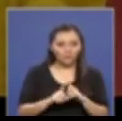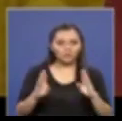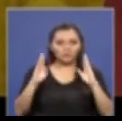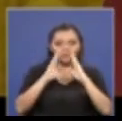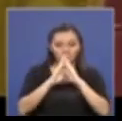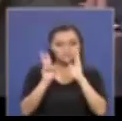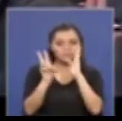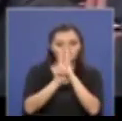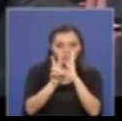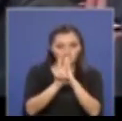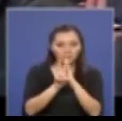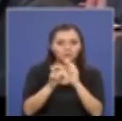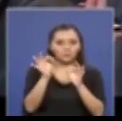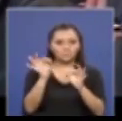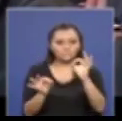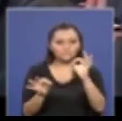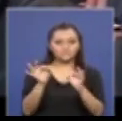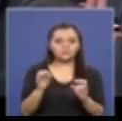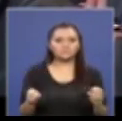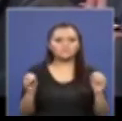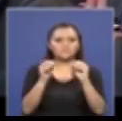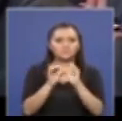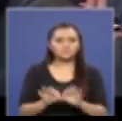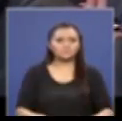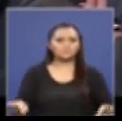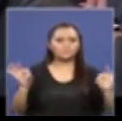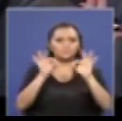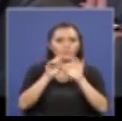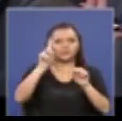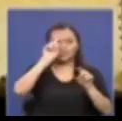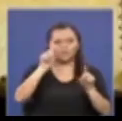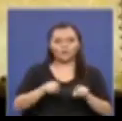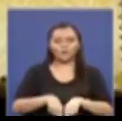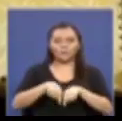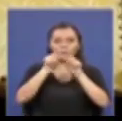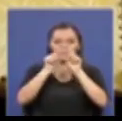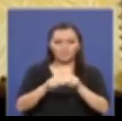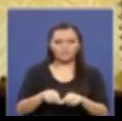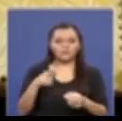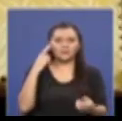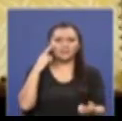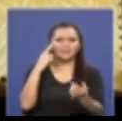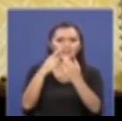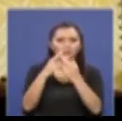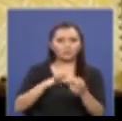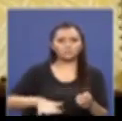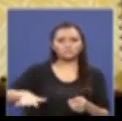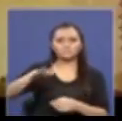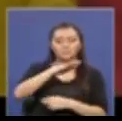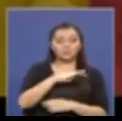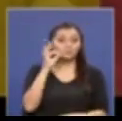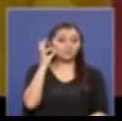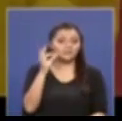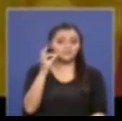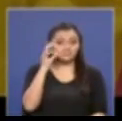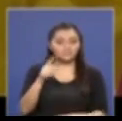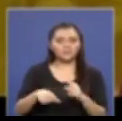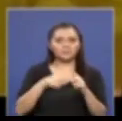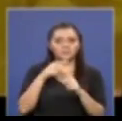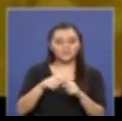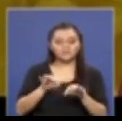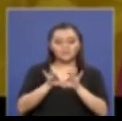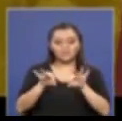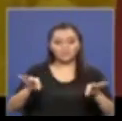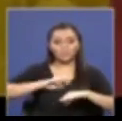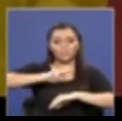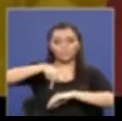en justicia. Y para nosotros es muy importante el convenio, como decía el presidente, del mutuo reconocimiento de exámenes y títulos profesionales entre